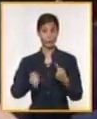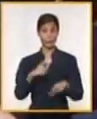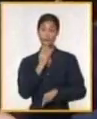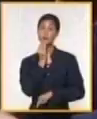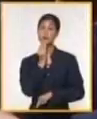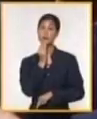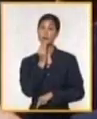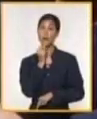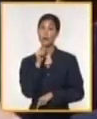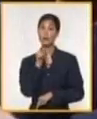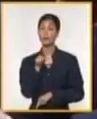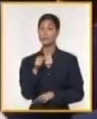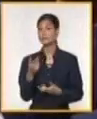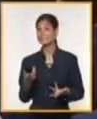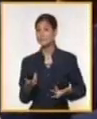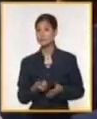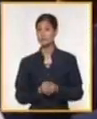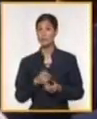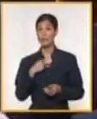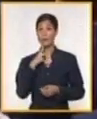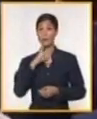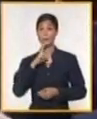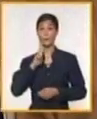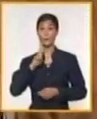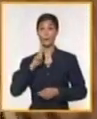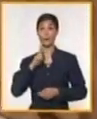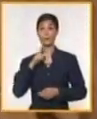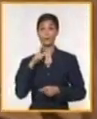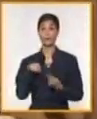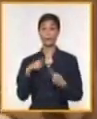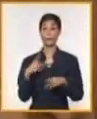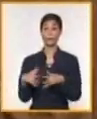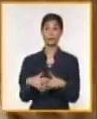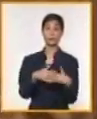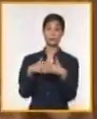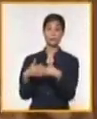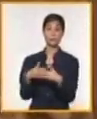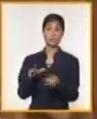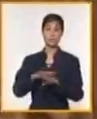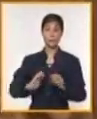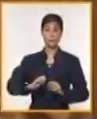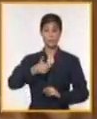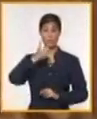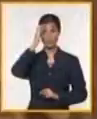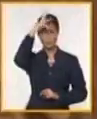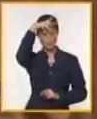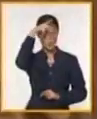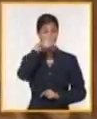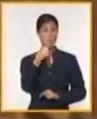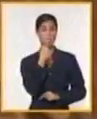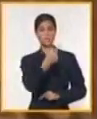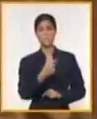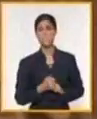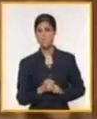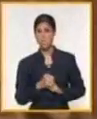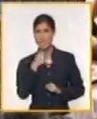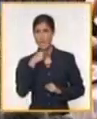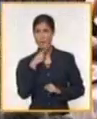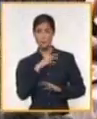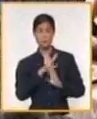Ali Khamenei lanzó una advertencia a Estados Unidos, cuyo presidente Donald Trump pidió la rendición incondicional de